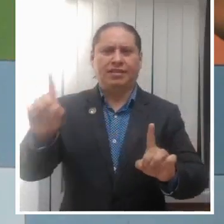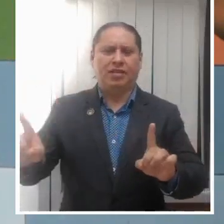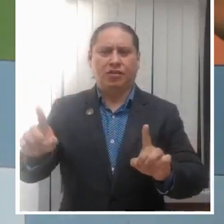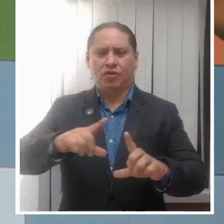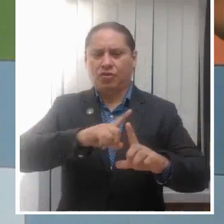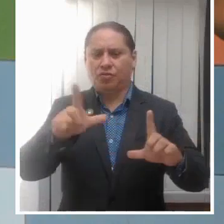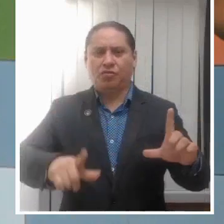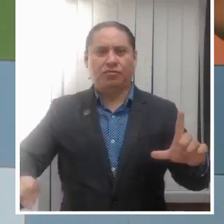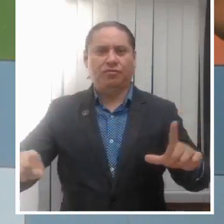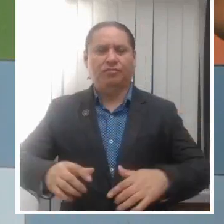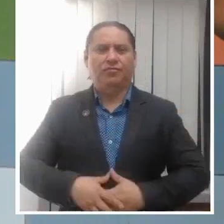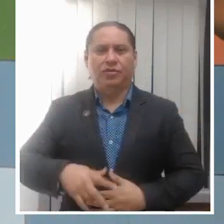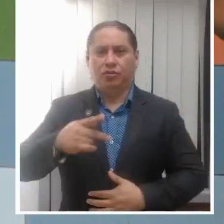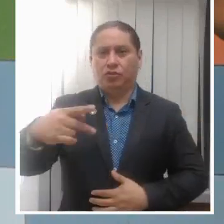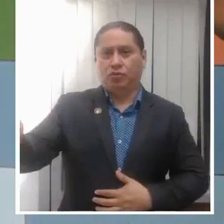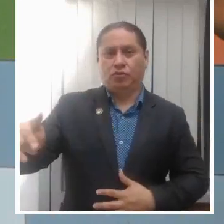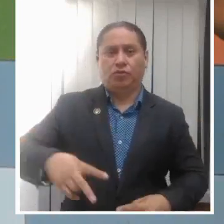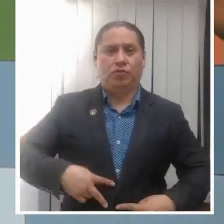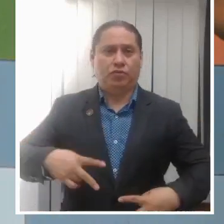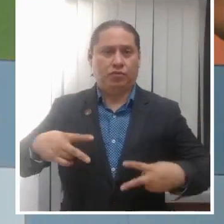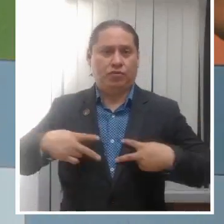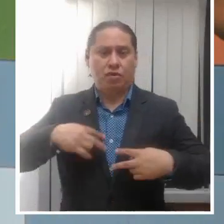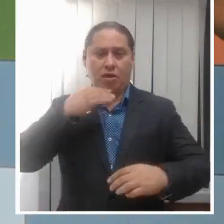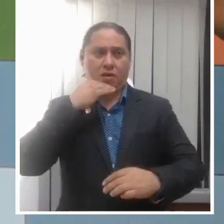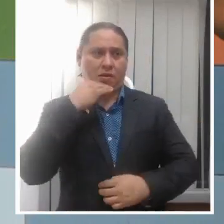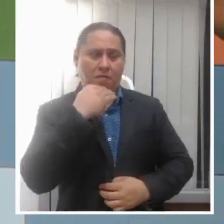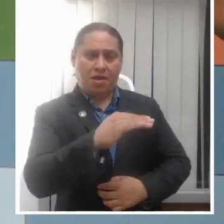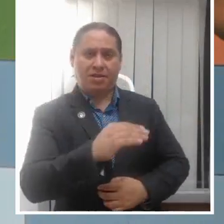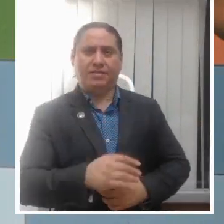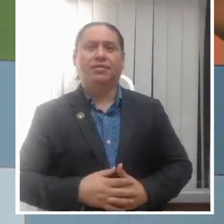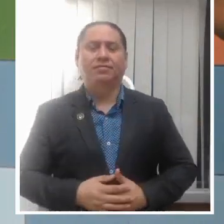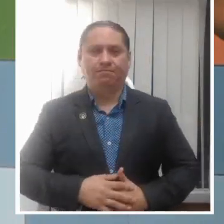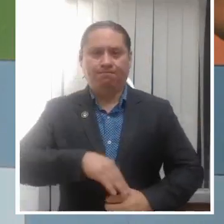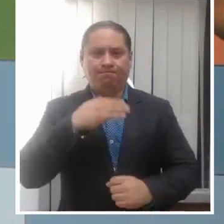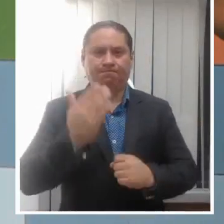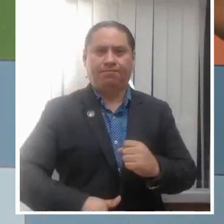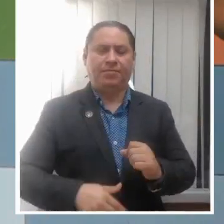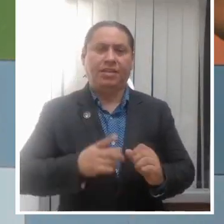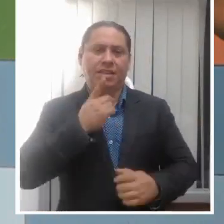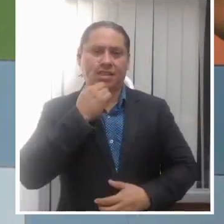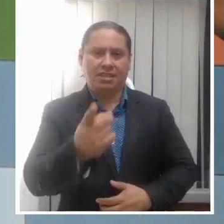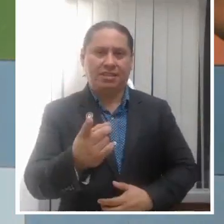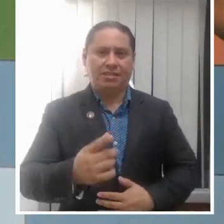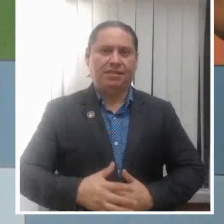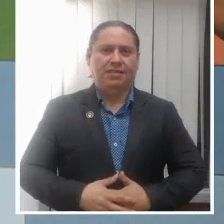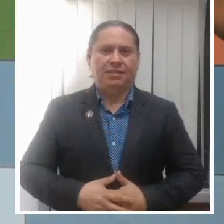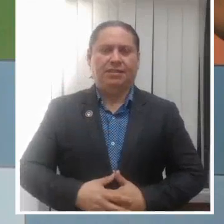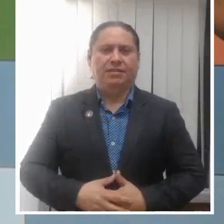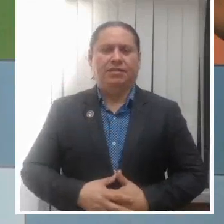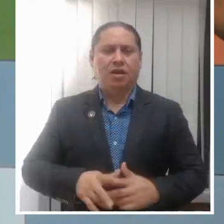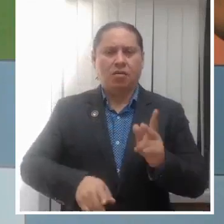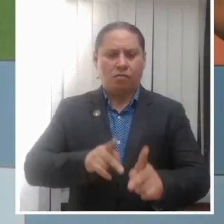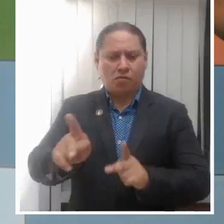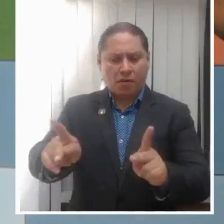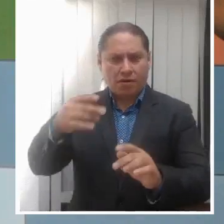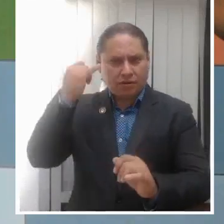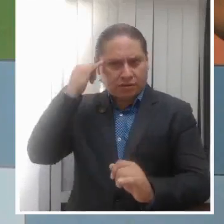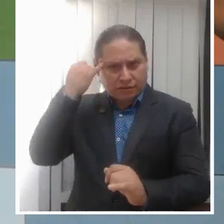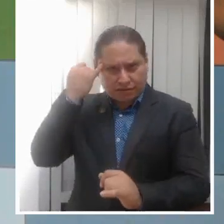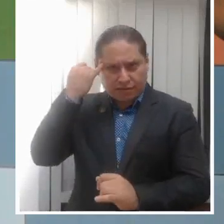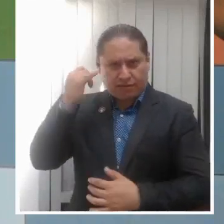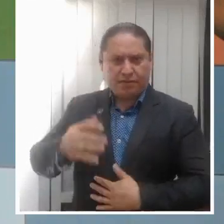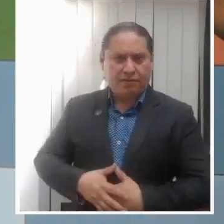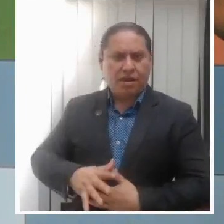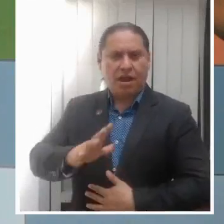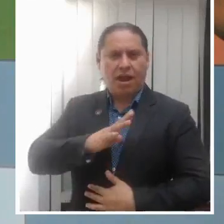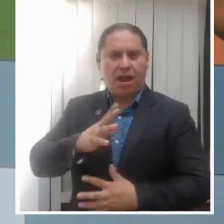mexicano. Su vida es un mensaje que finalmente nos dice que en los pueblos indígenas